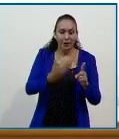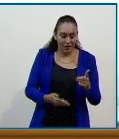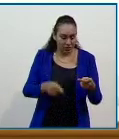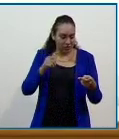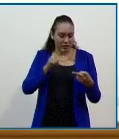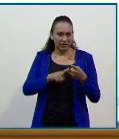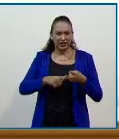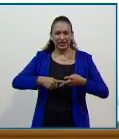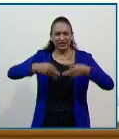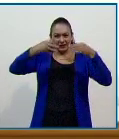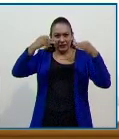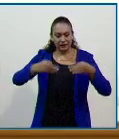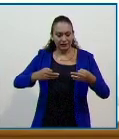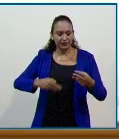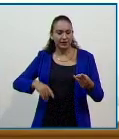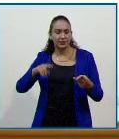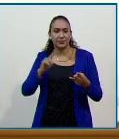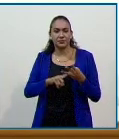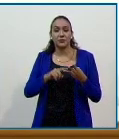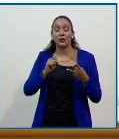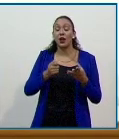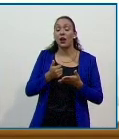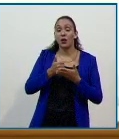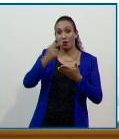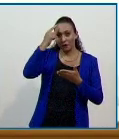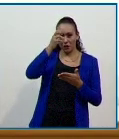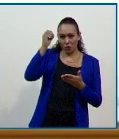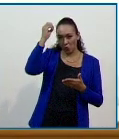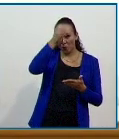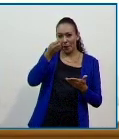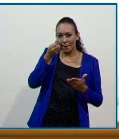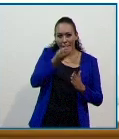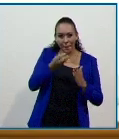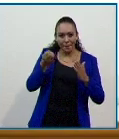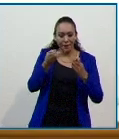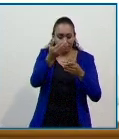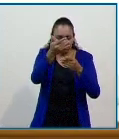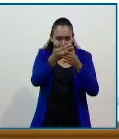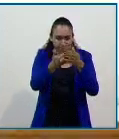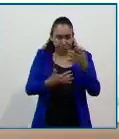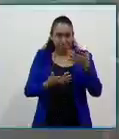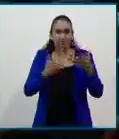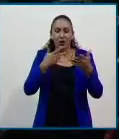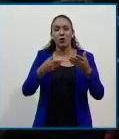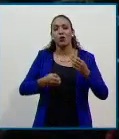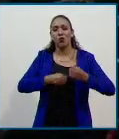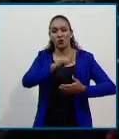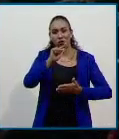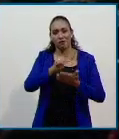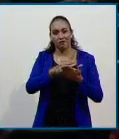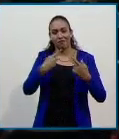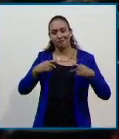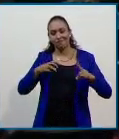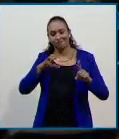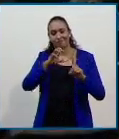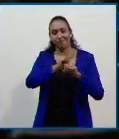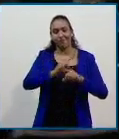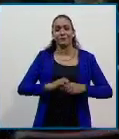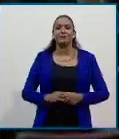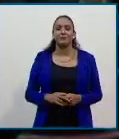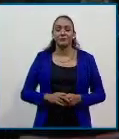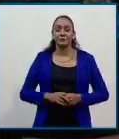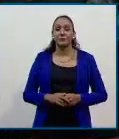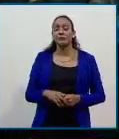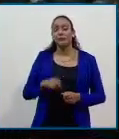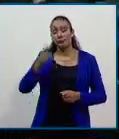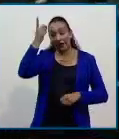nada tendente a la construcción de un mejor sistema de impartición de justicia. La directora general de la